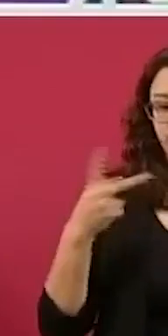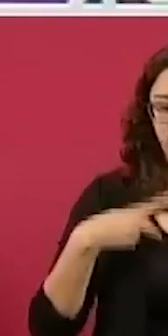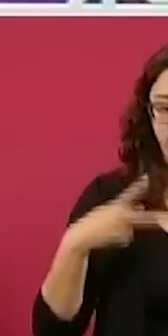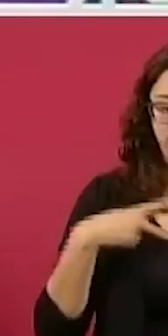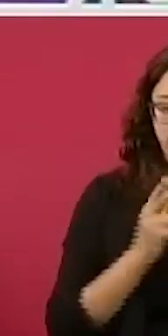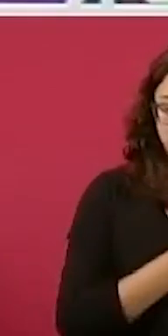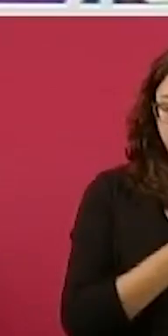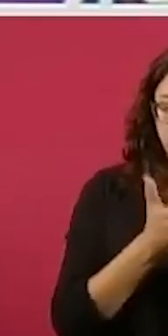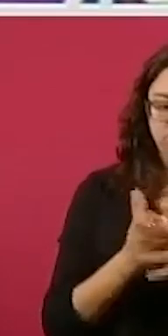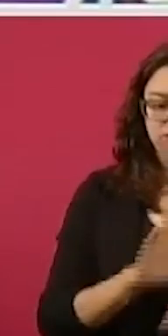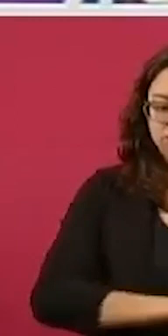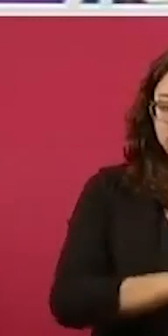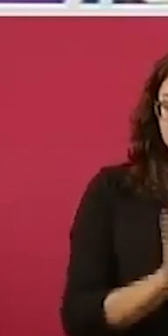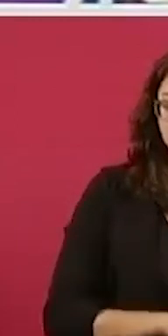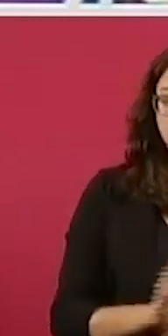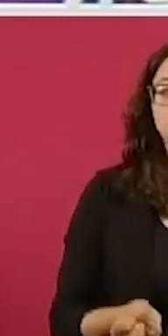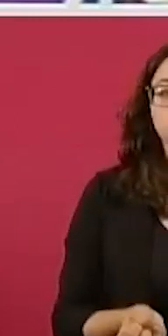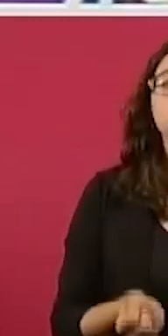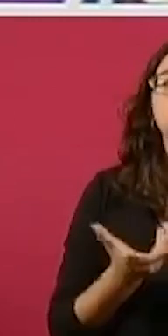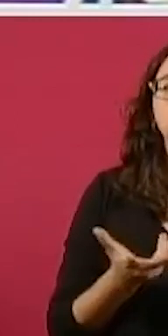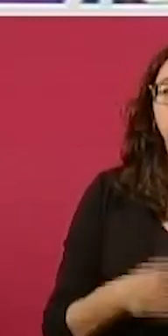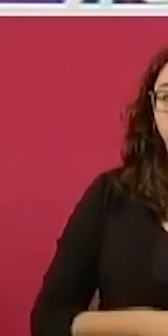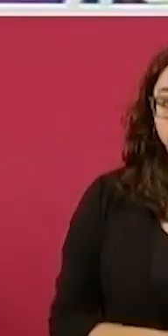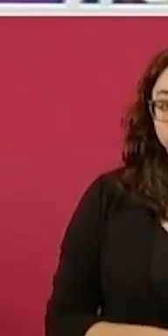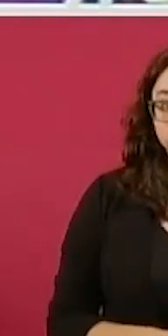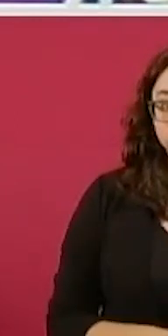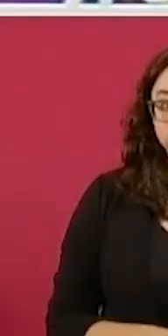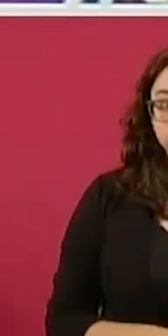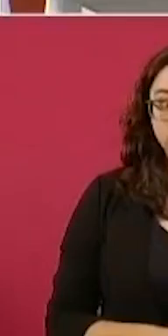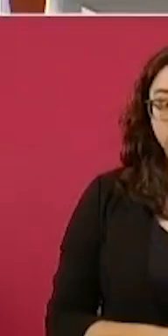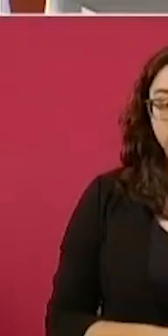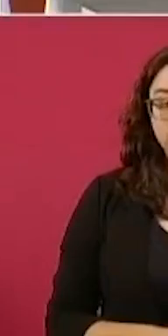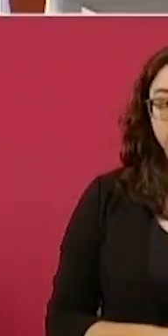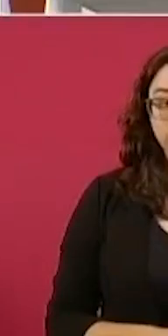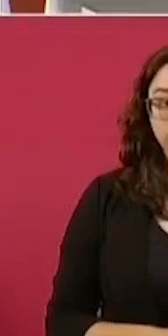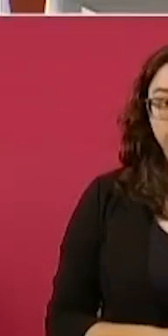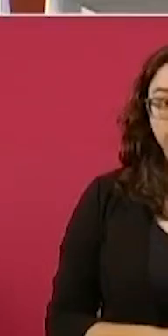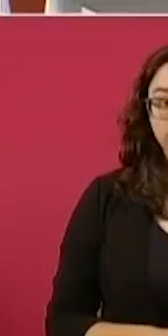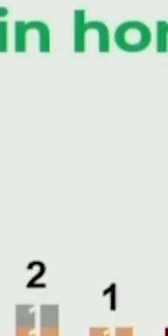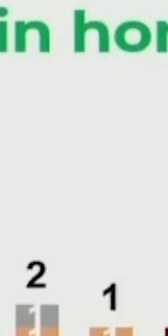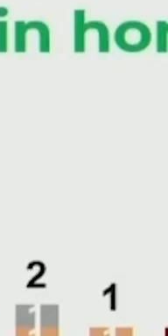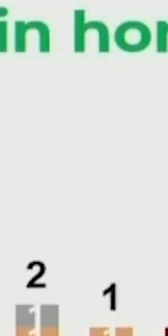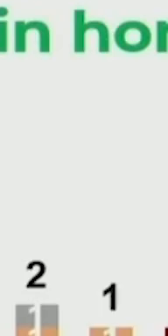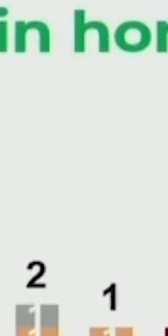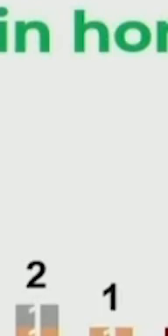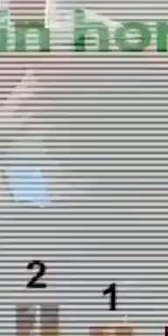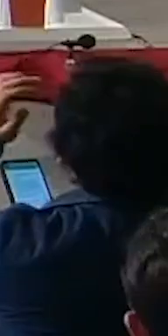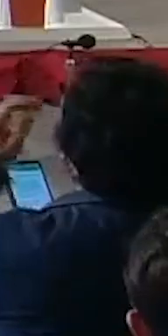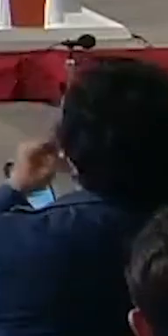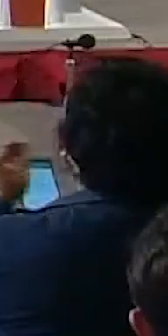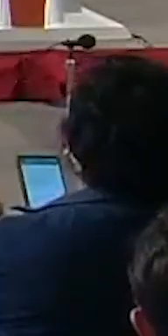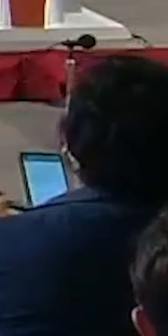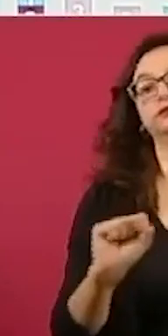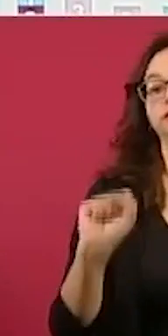esa bandera de la violencia, apuntó el mandatario durante su rueda de prensa matutina desde el Palacio Nacional. Fue de los